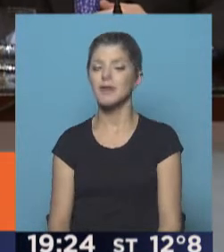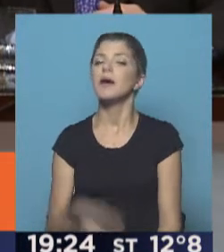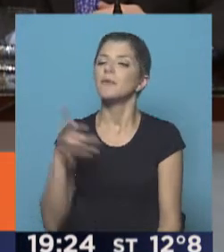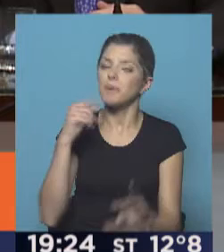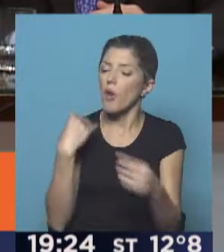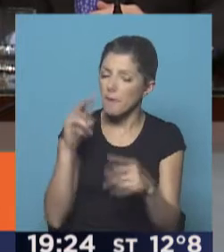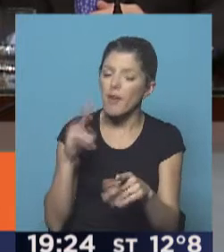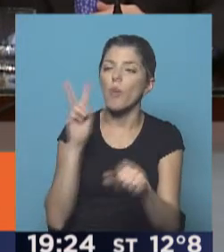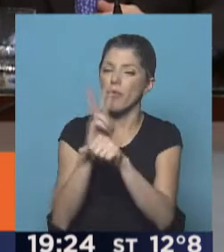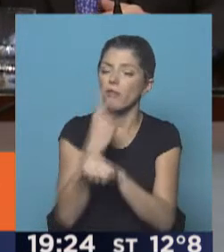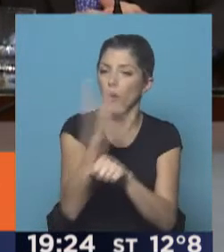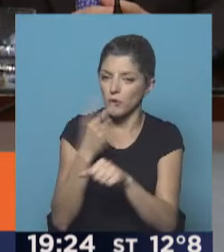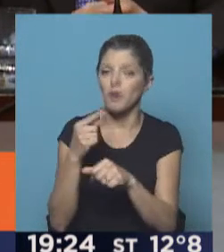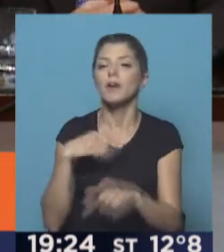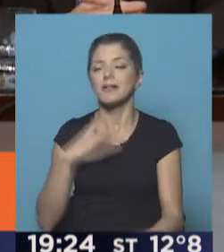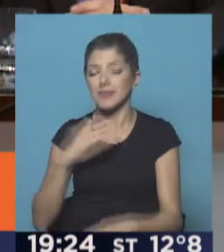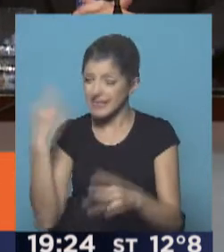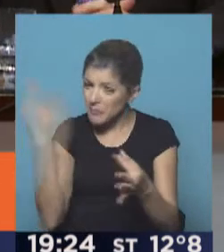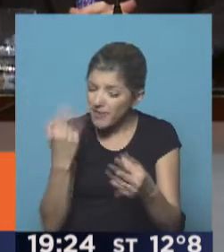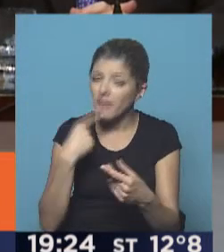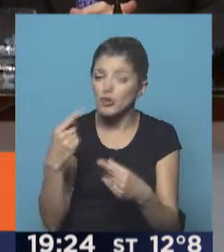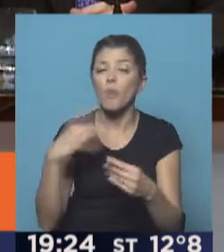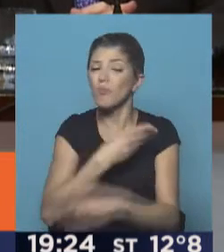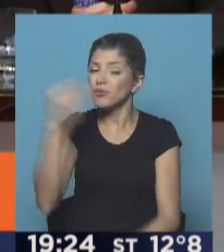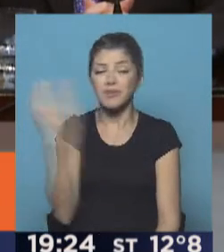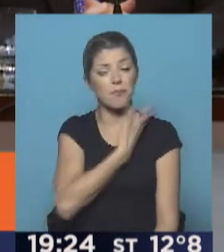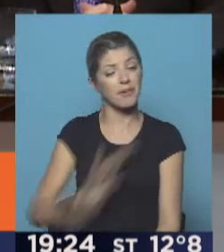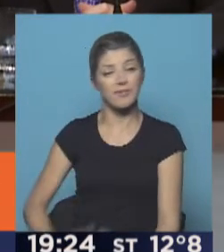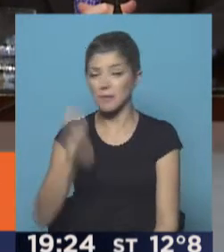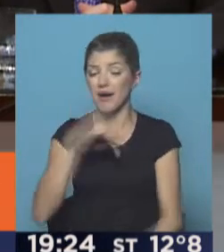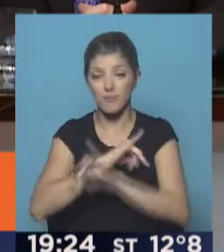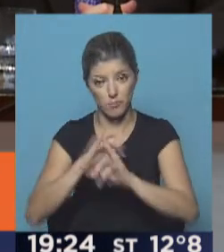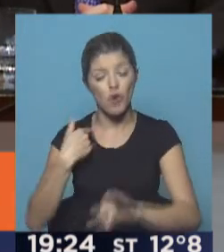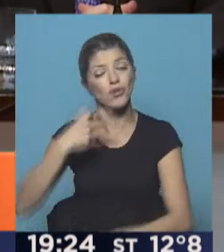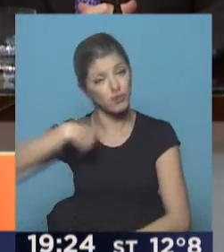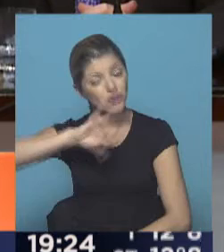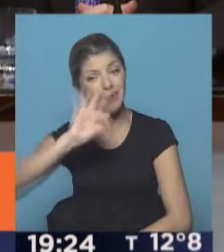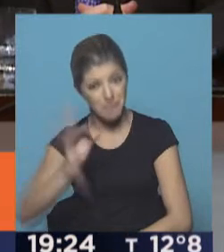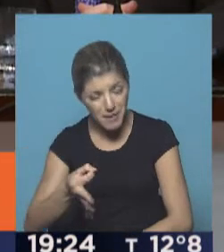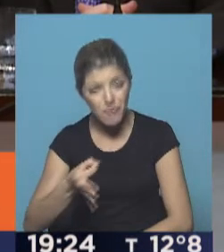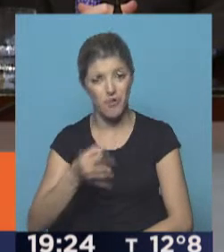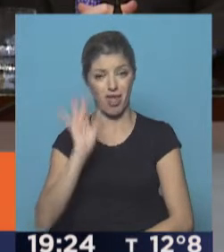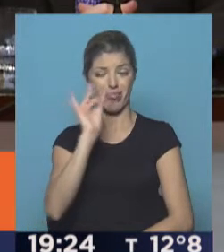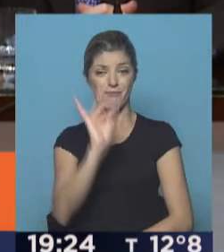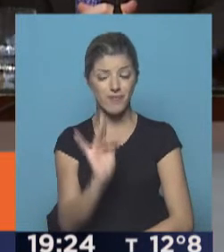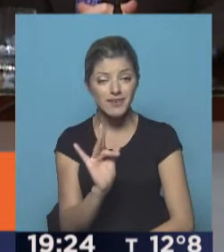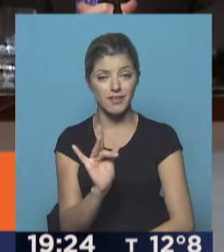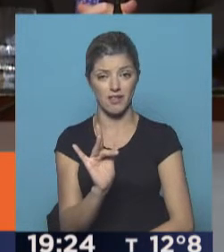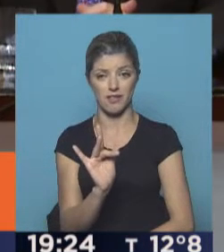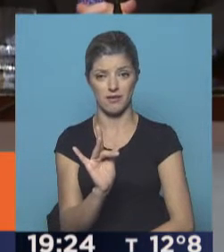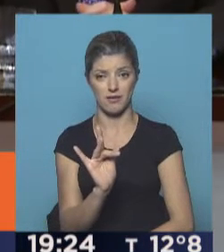créanme, y el presidente lo ha reiterado muchas veces, lo reiteramos todos, sabemos que esto es difícil, sabemos que es complicado,